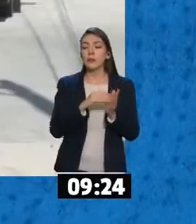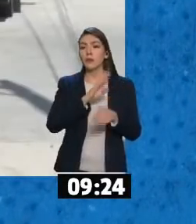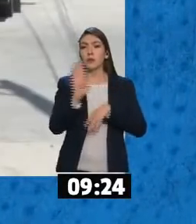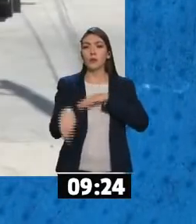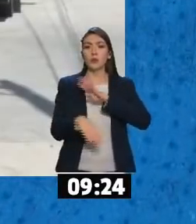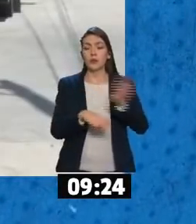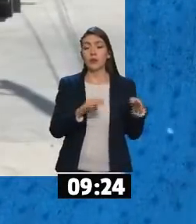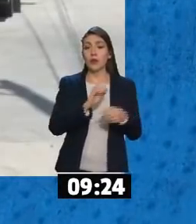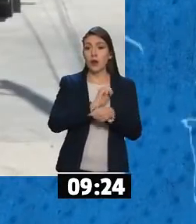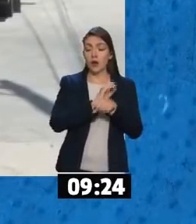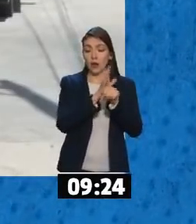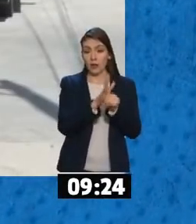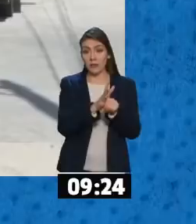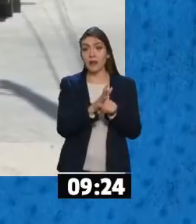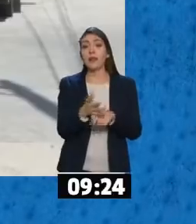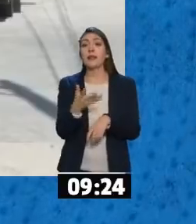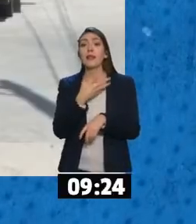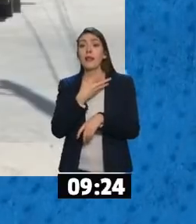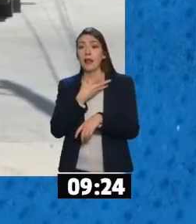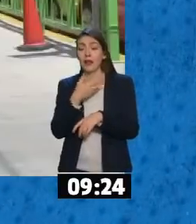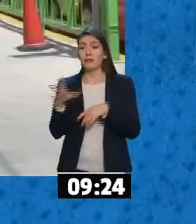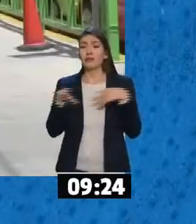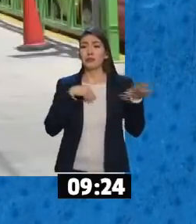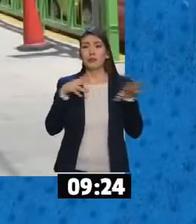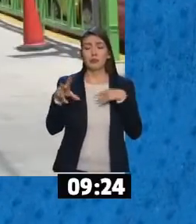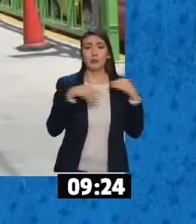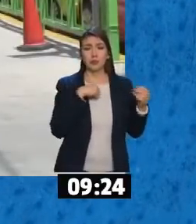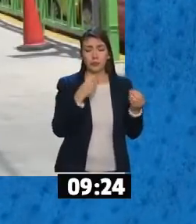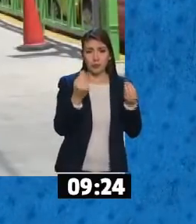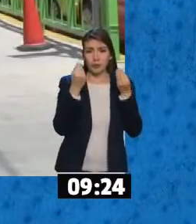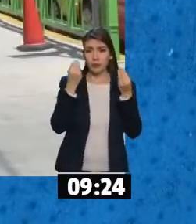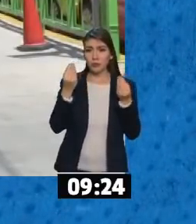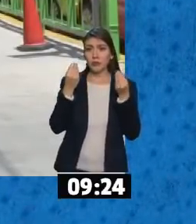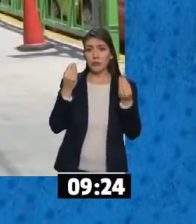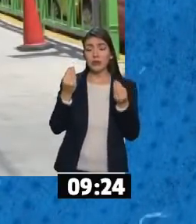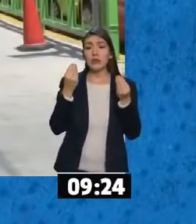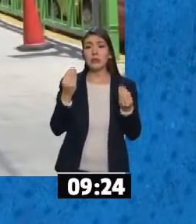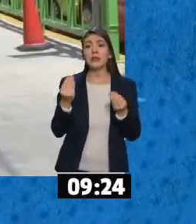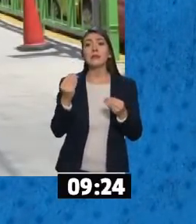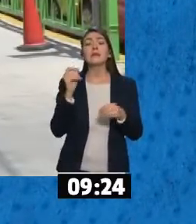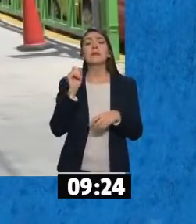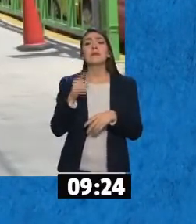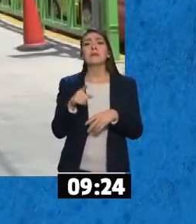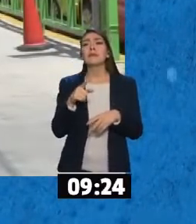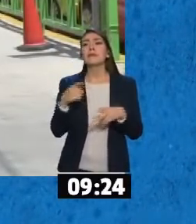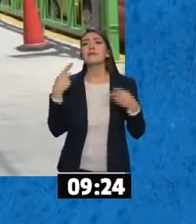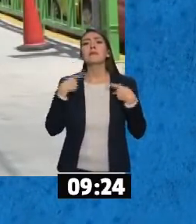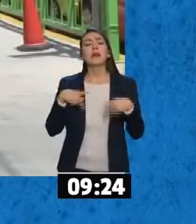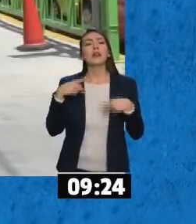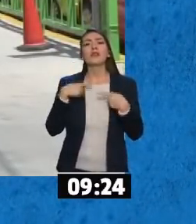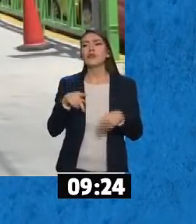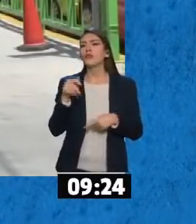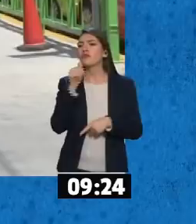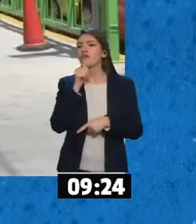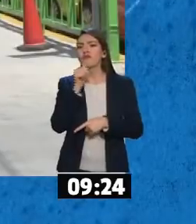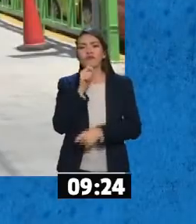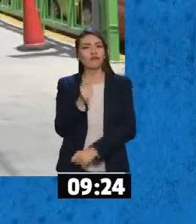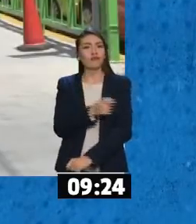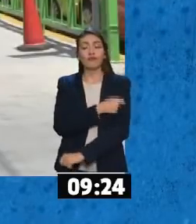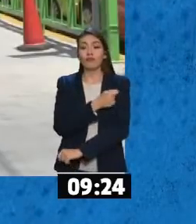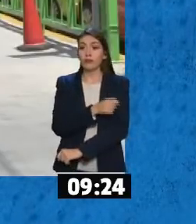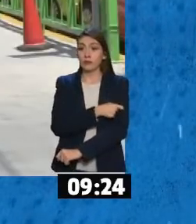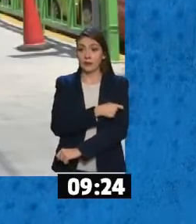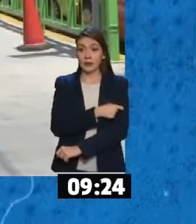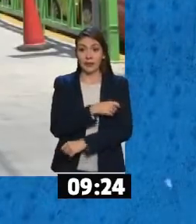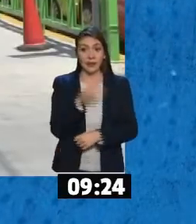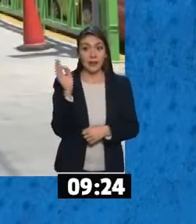6,837 contagios, más un número importante de contagiados que son personas pues aún no vacunadas. Así que si ya le